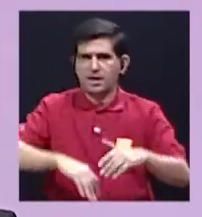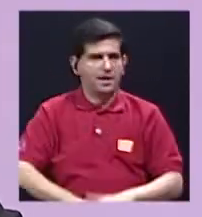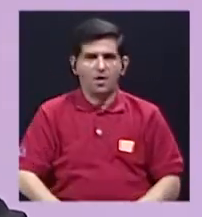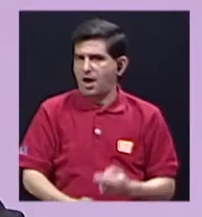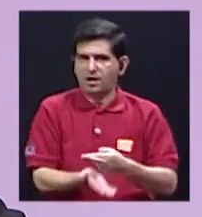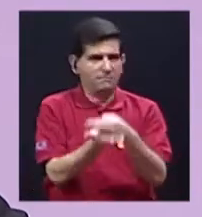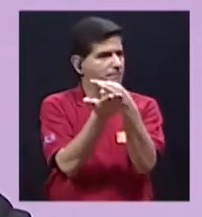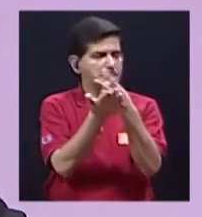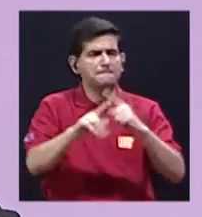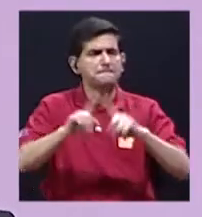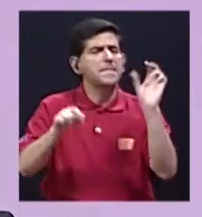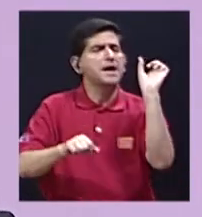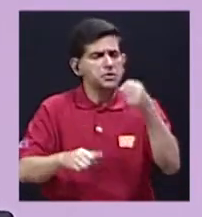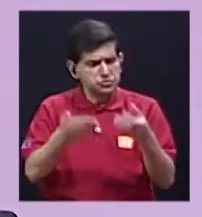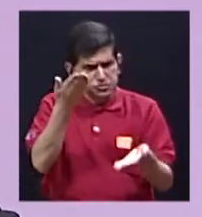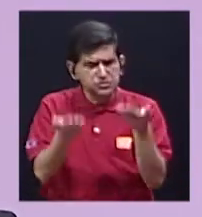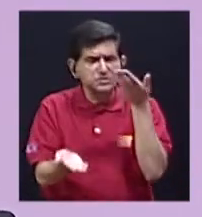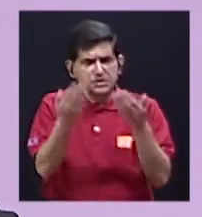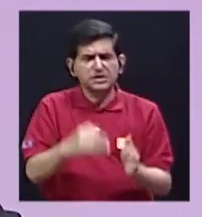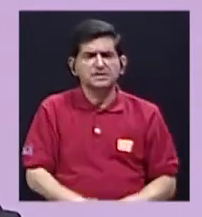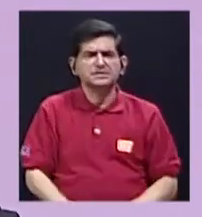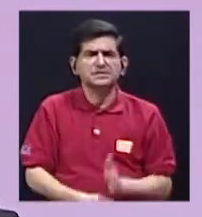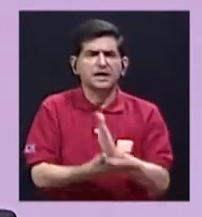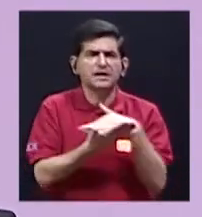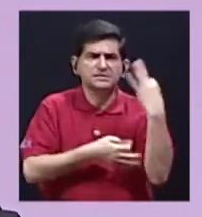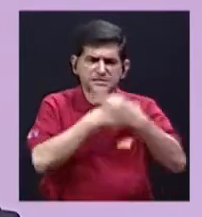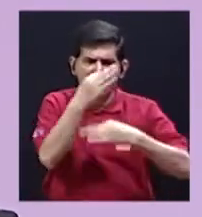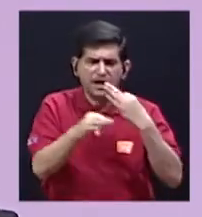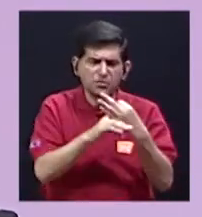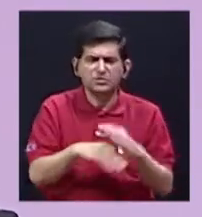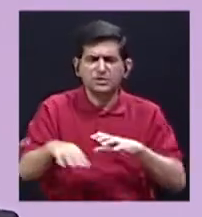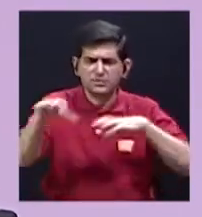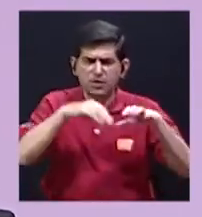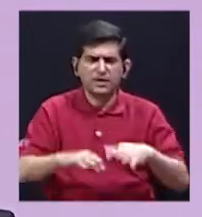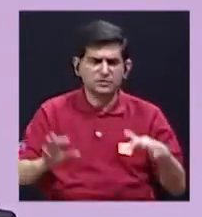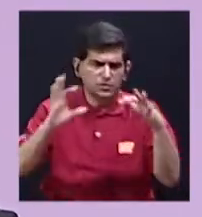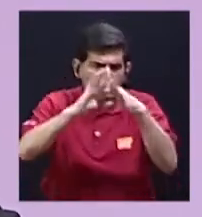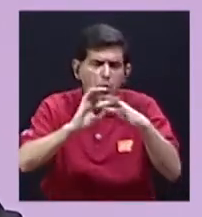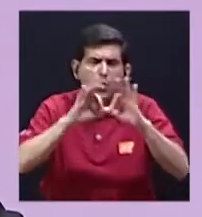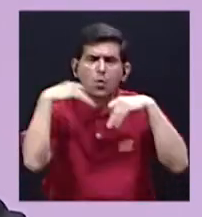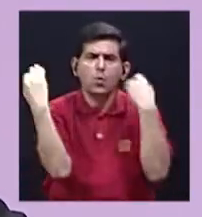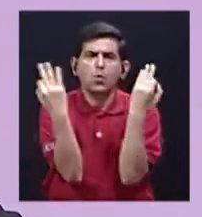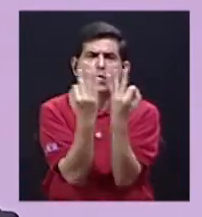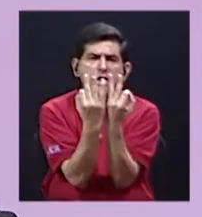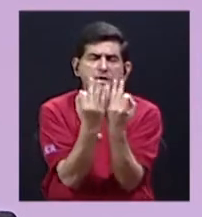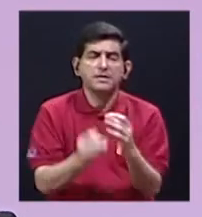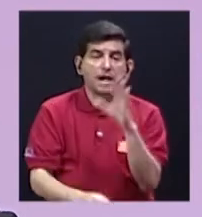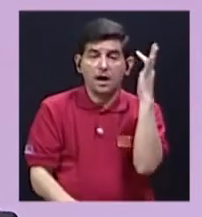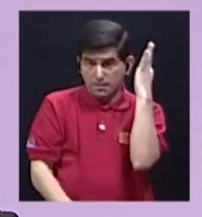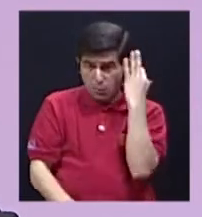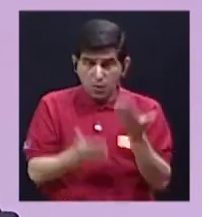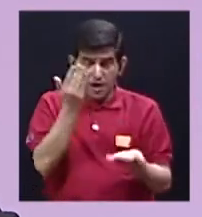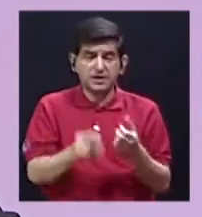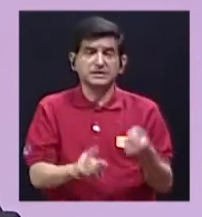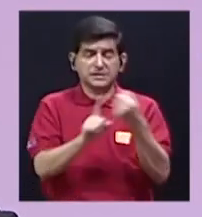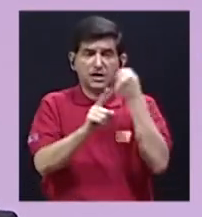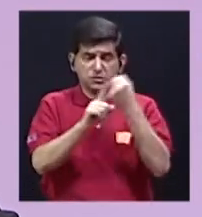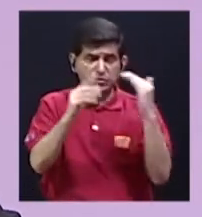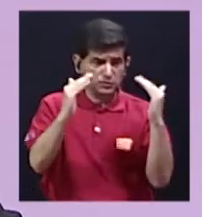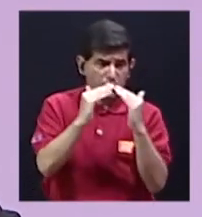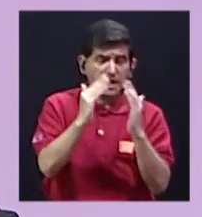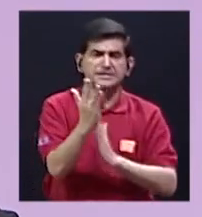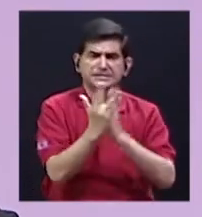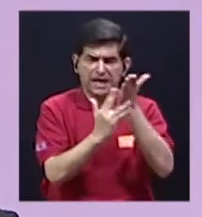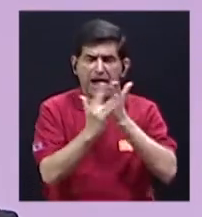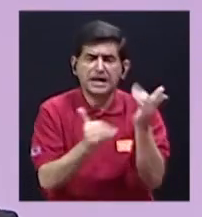de rehabilitación pero sí se puede hacer alguna alguna acción en relación con la familia o por ejemplo una mujer que ha sufrido violencia doméstica que tenga